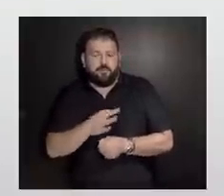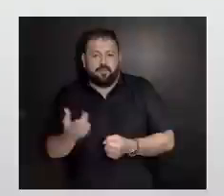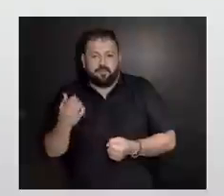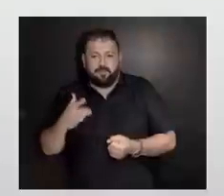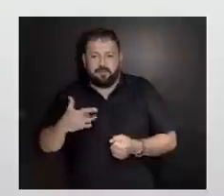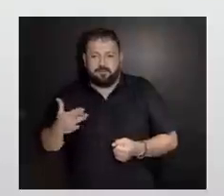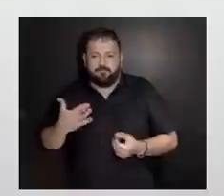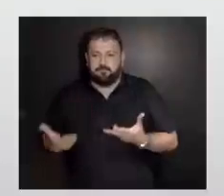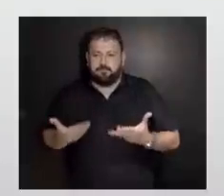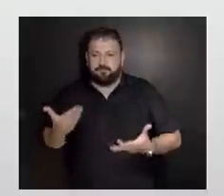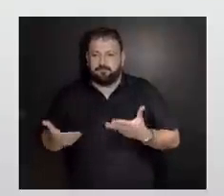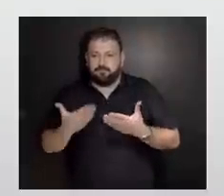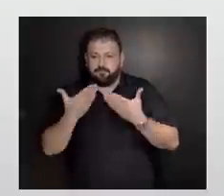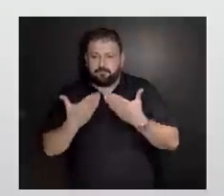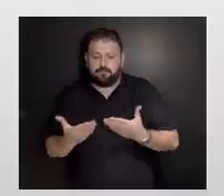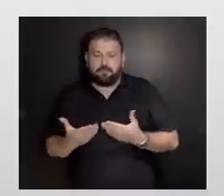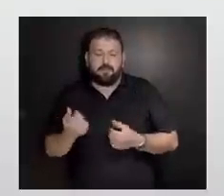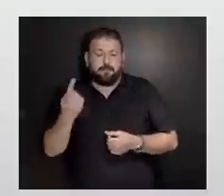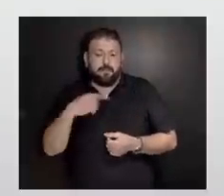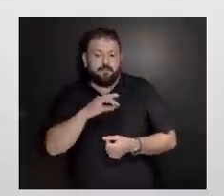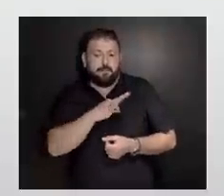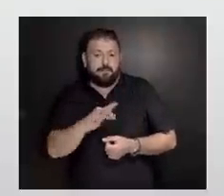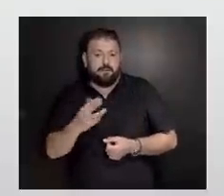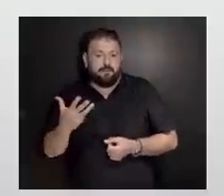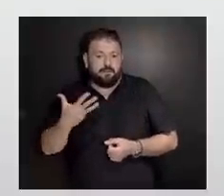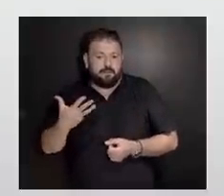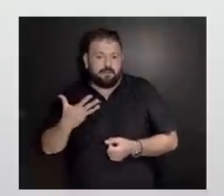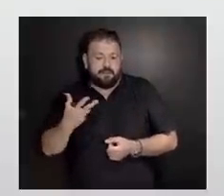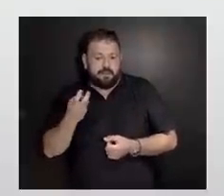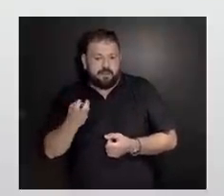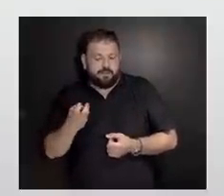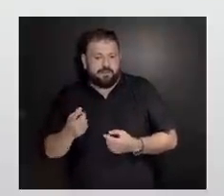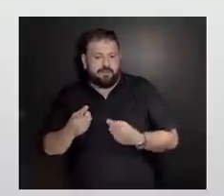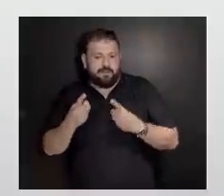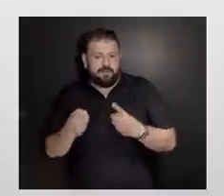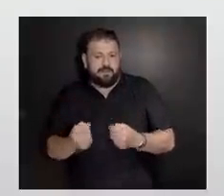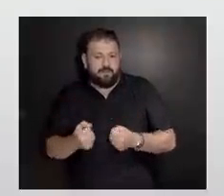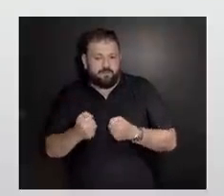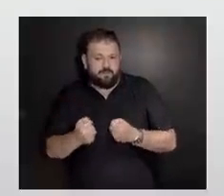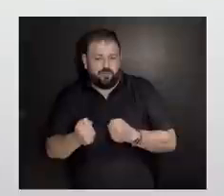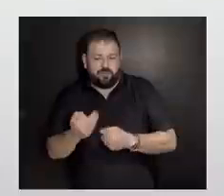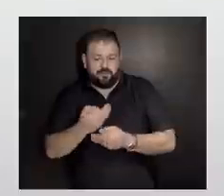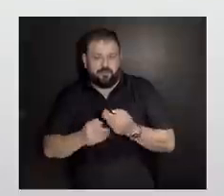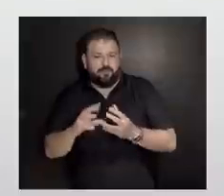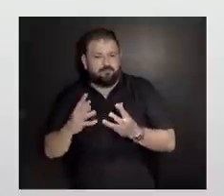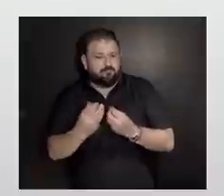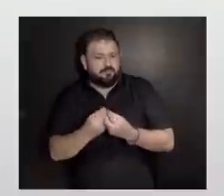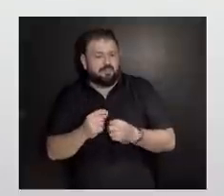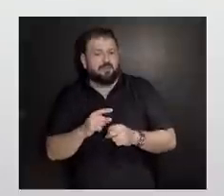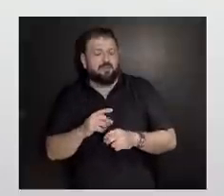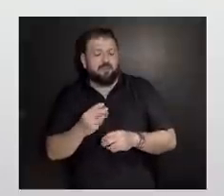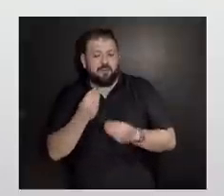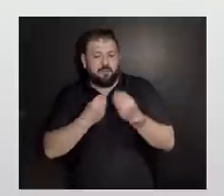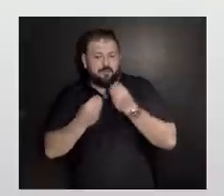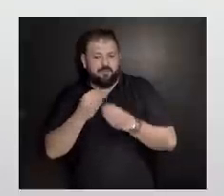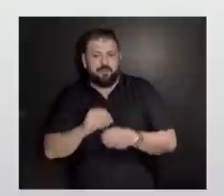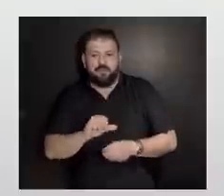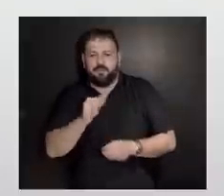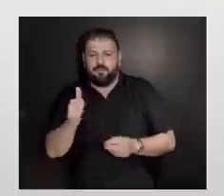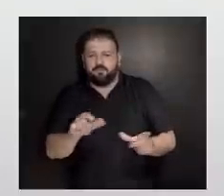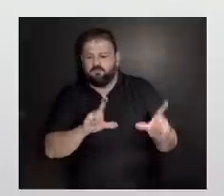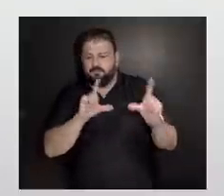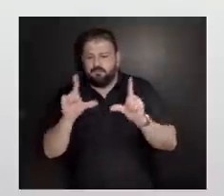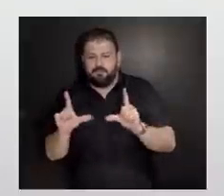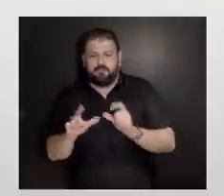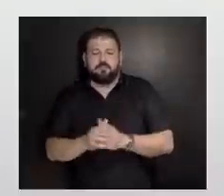estimular o tratando de tener esta fuente de energía a través de la comida. No sé si podamos pasar a la